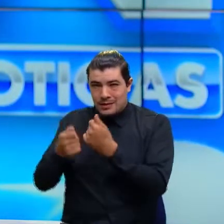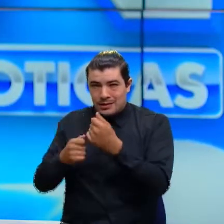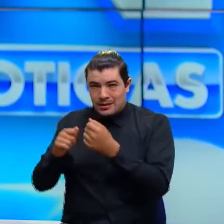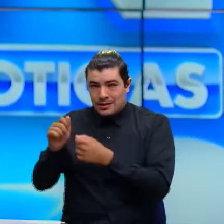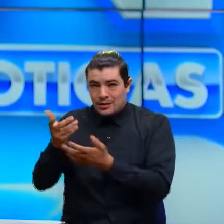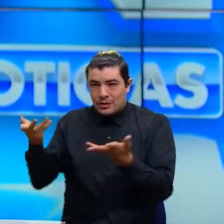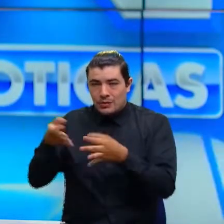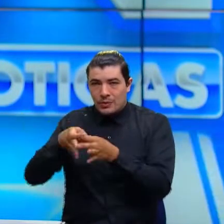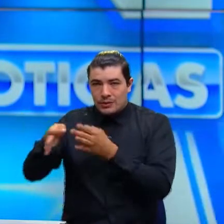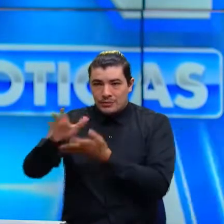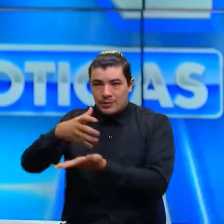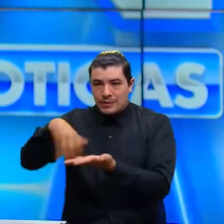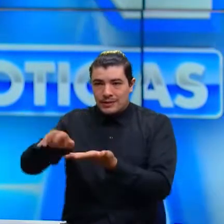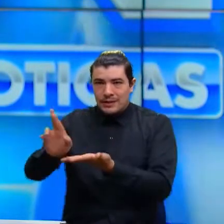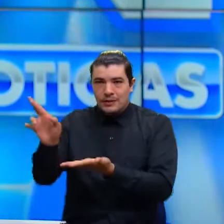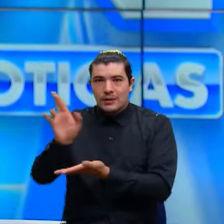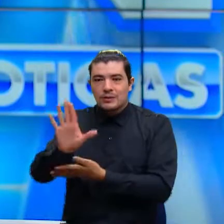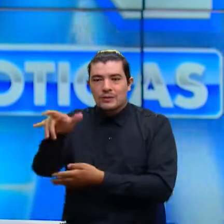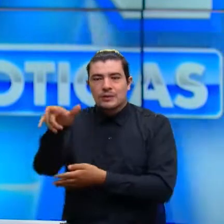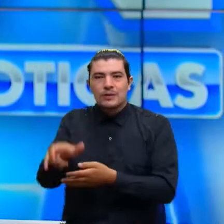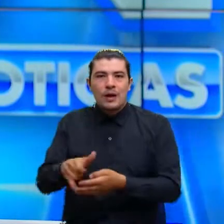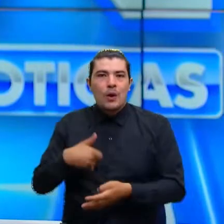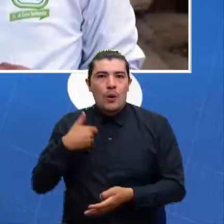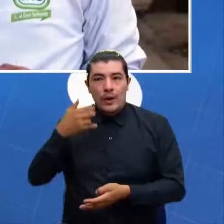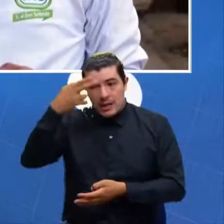buenas tardes. ¿Qué dicen las autoridades frente a este caso?